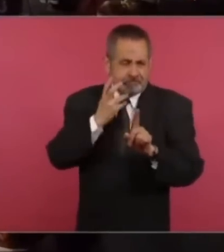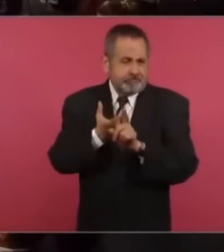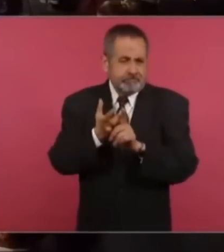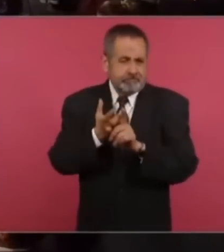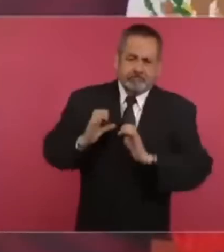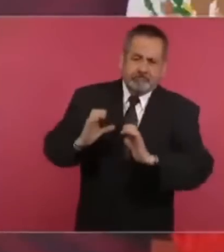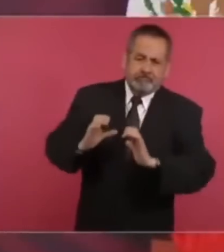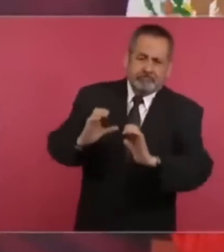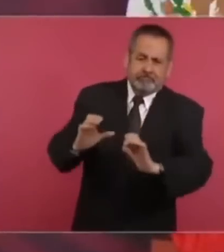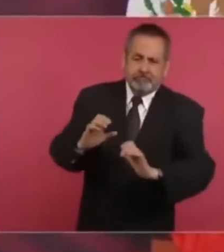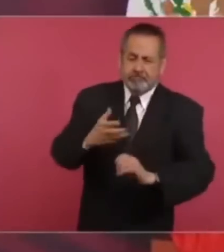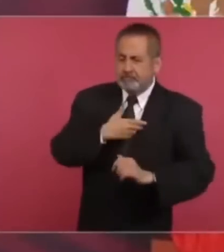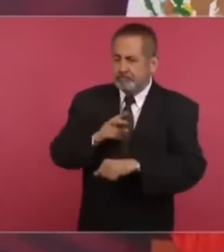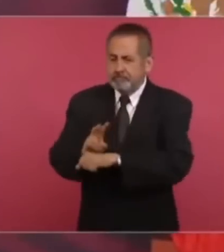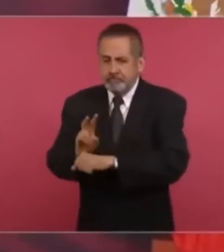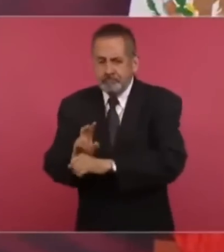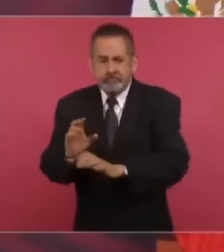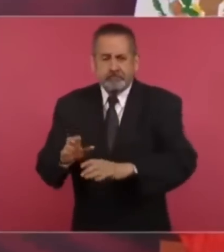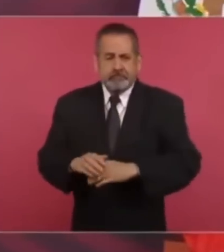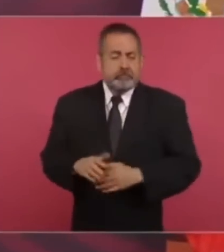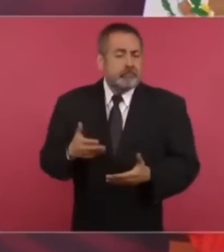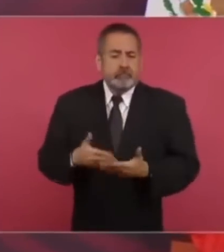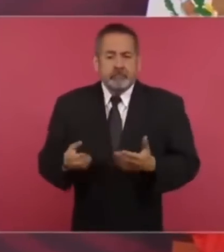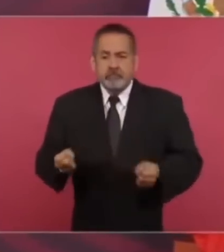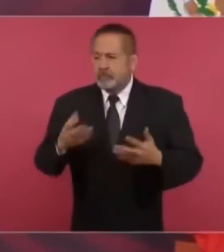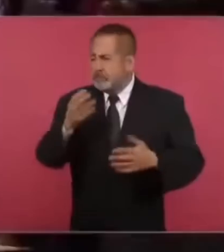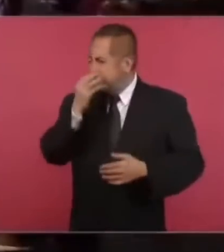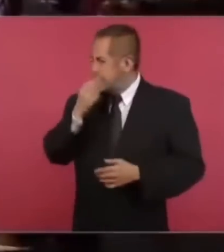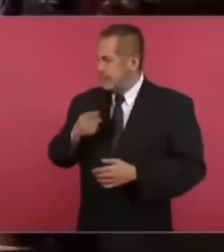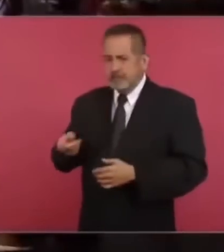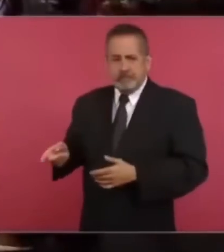Presidencial. Y ahora, mira,